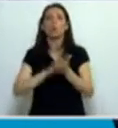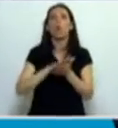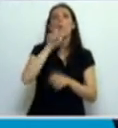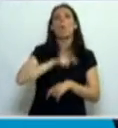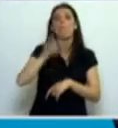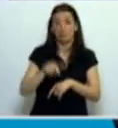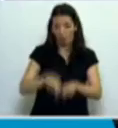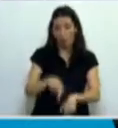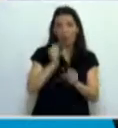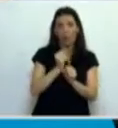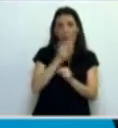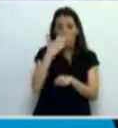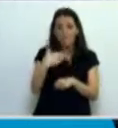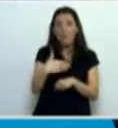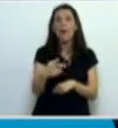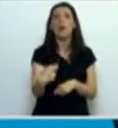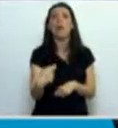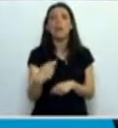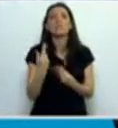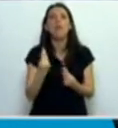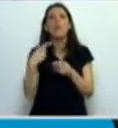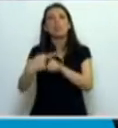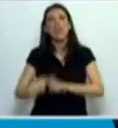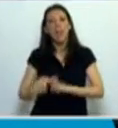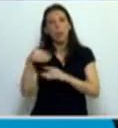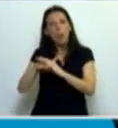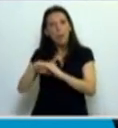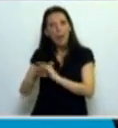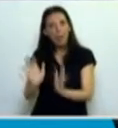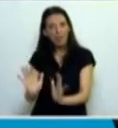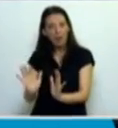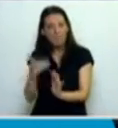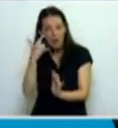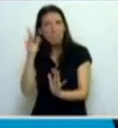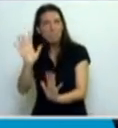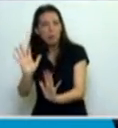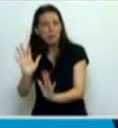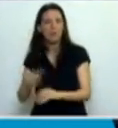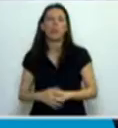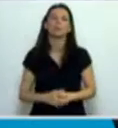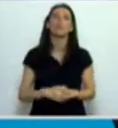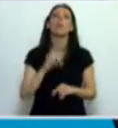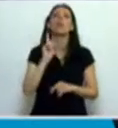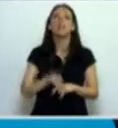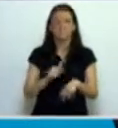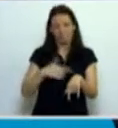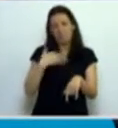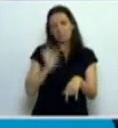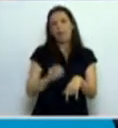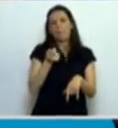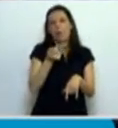están actualmente en actividad. Me queda solamente un minuto. Quiero llamar la atención sobre algunas